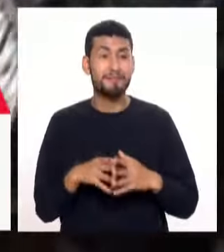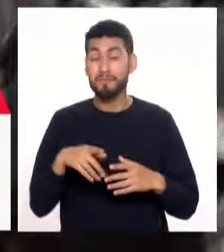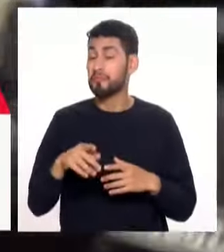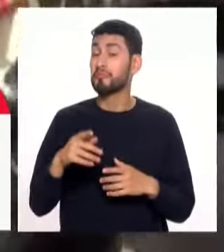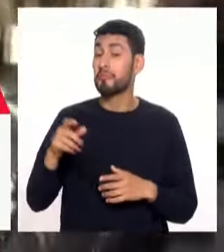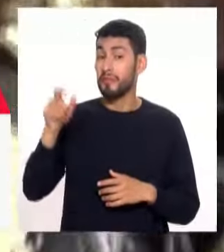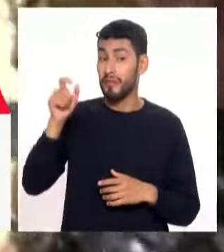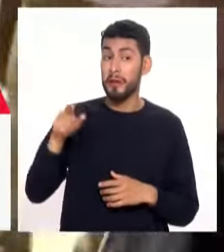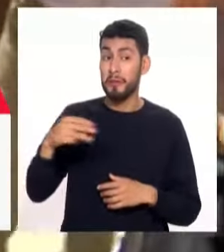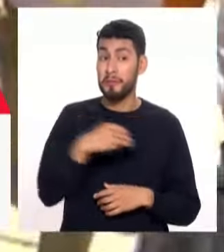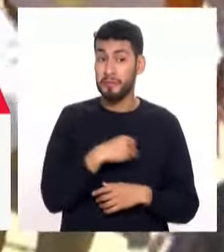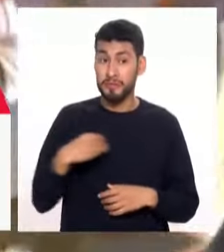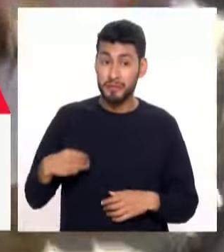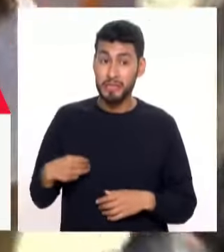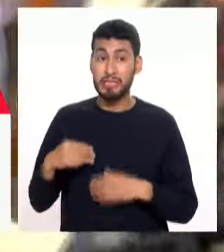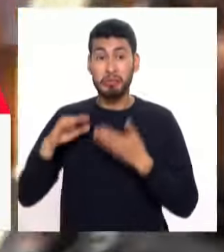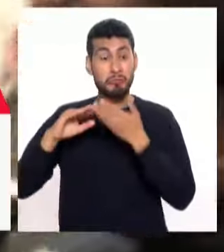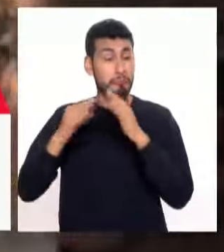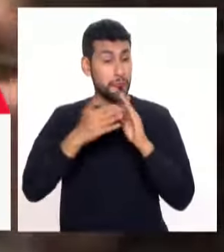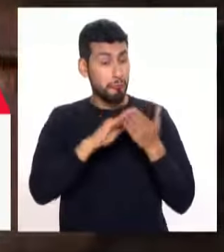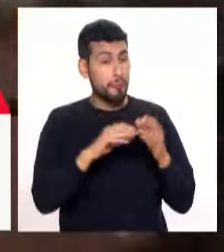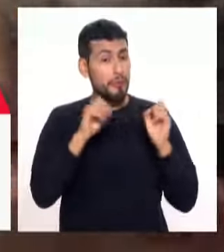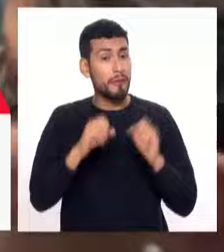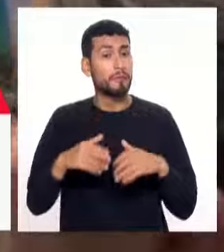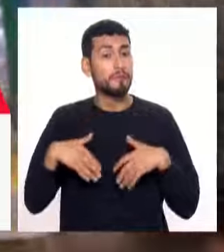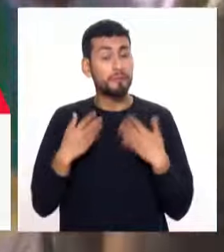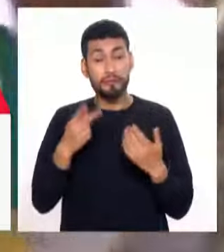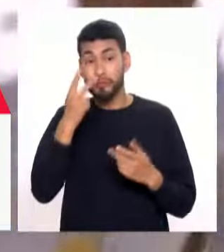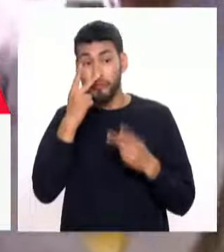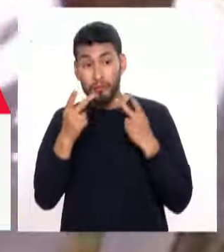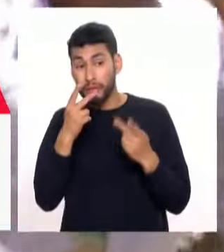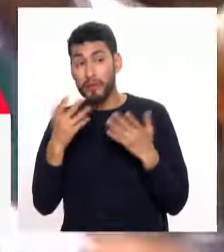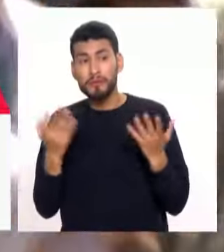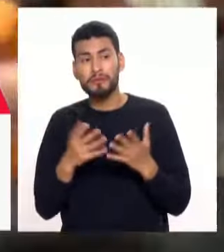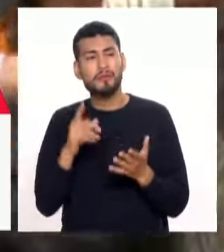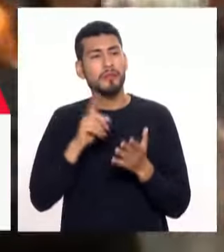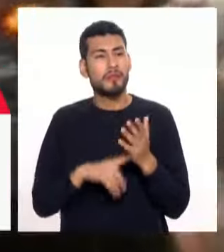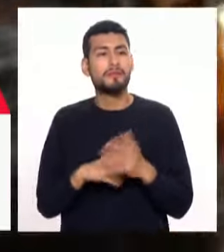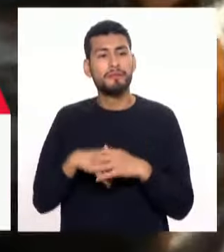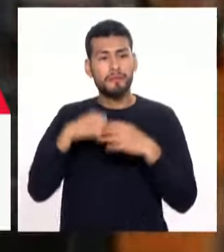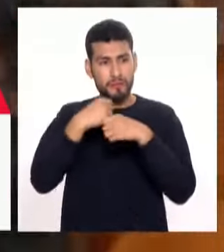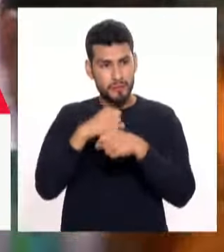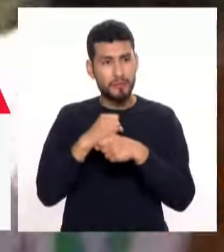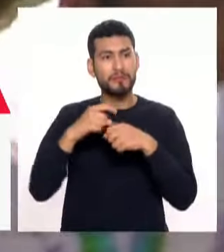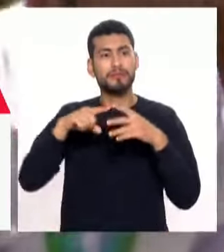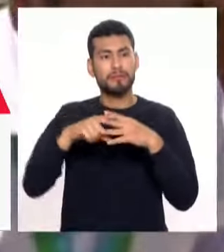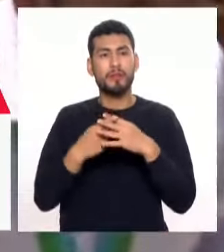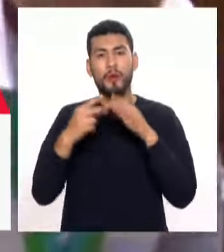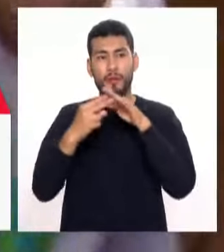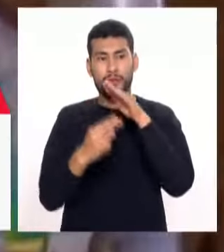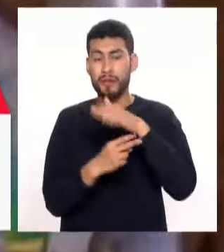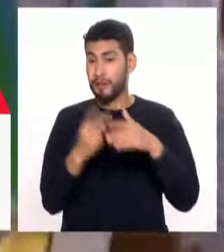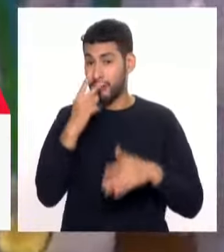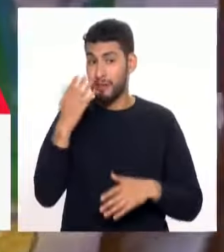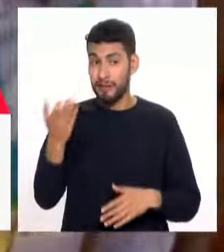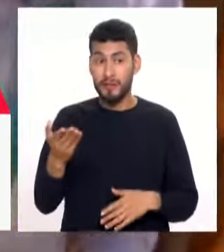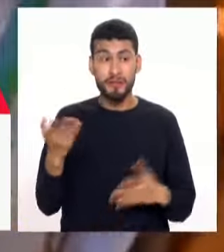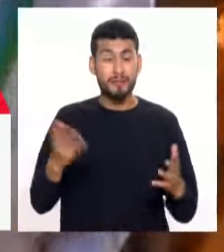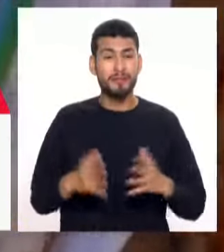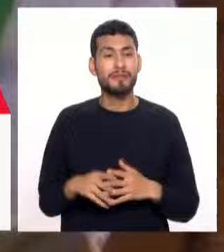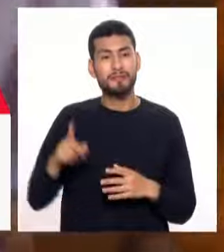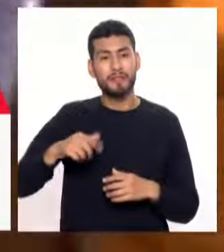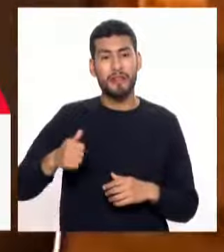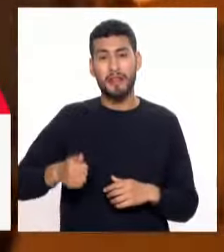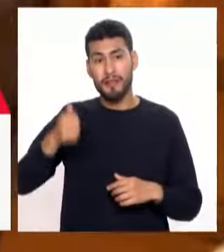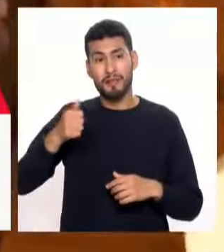con los miembros de estas comunidades para que nos den su impresión sobre la inauguración de este puente. Vemos incluso a la